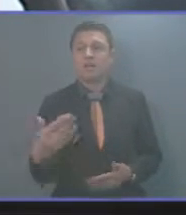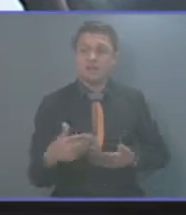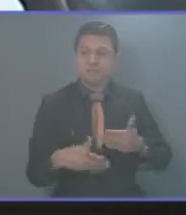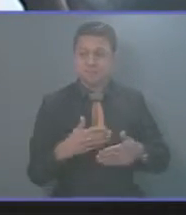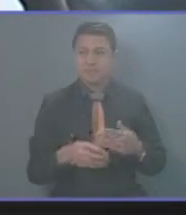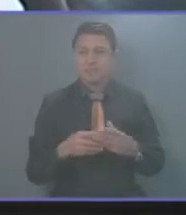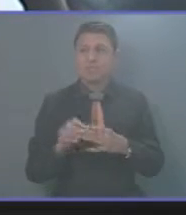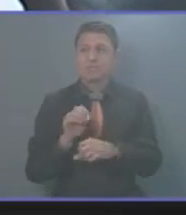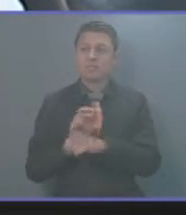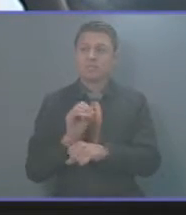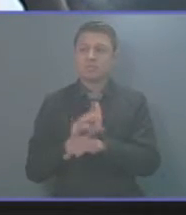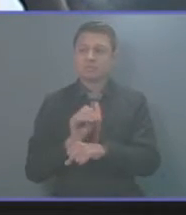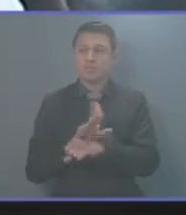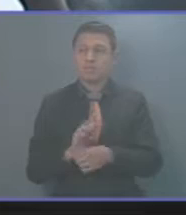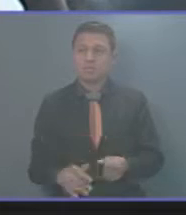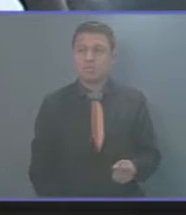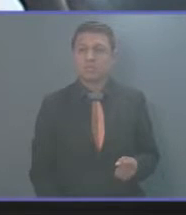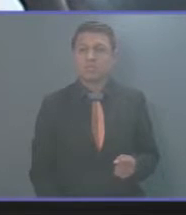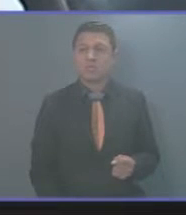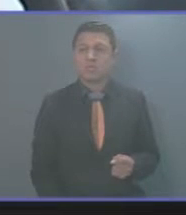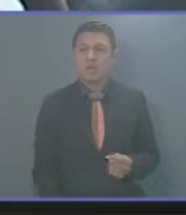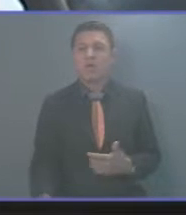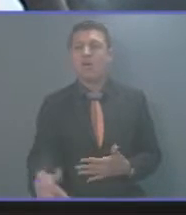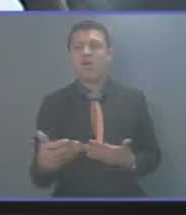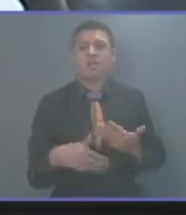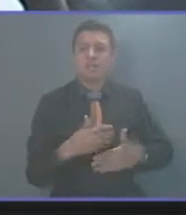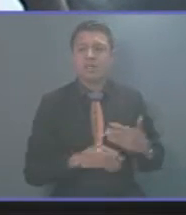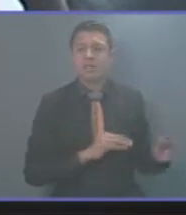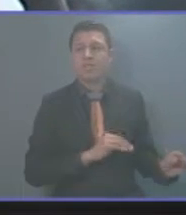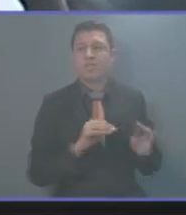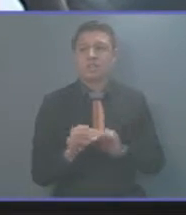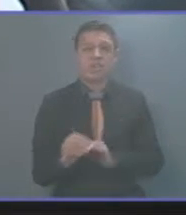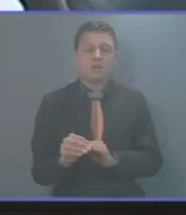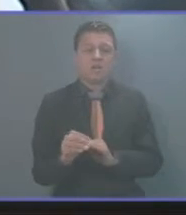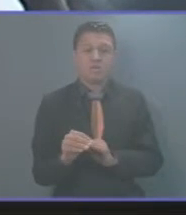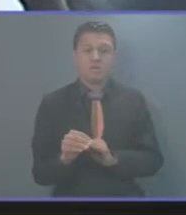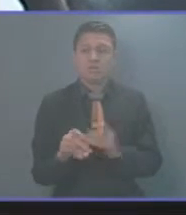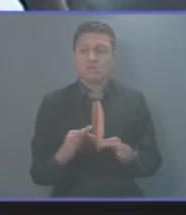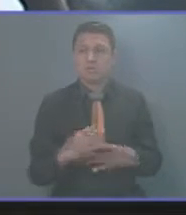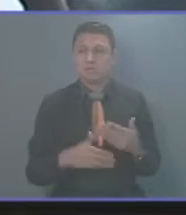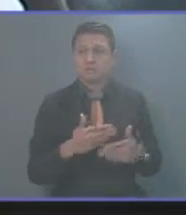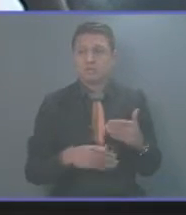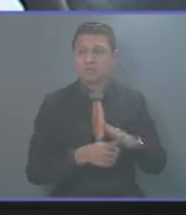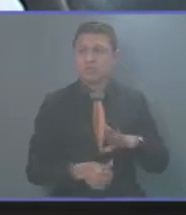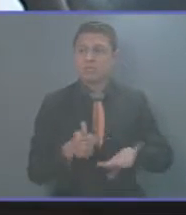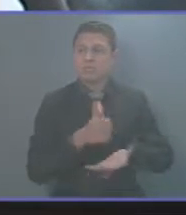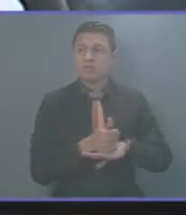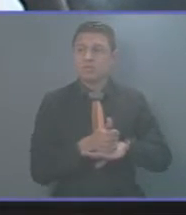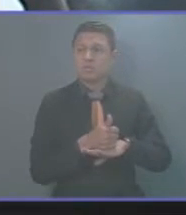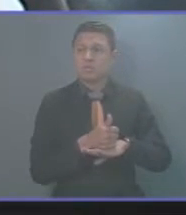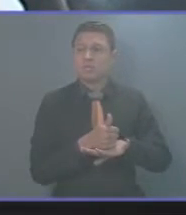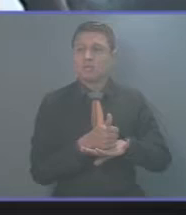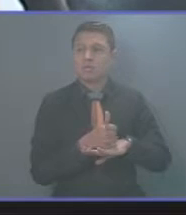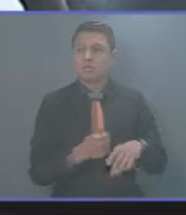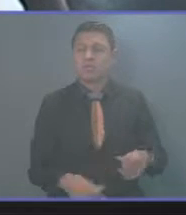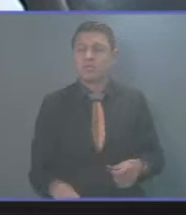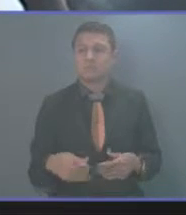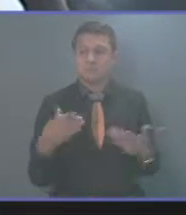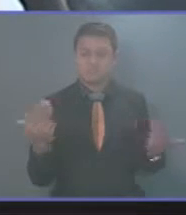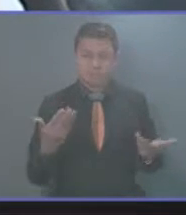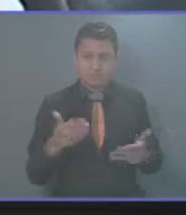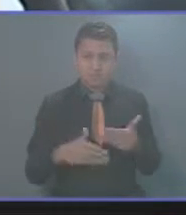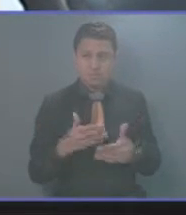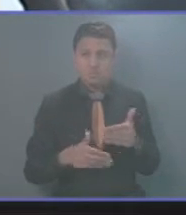viceministerio de transporte y el director general de tránsito que tomen las medidas administrativas que permitan agilizar el